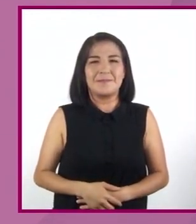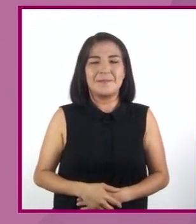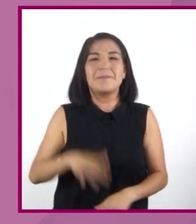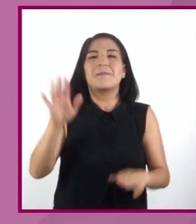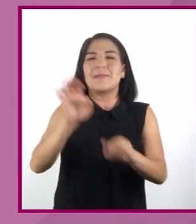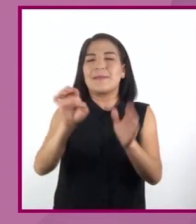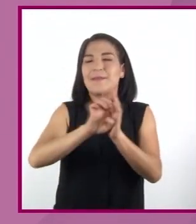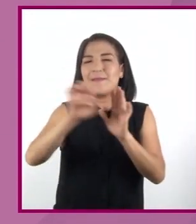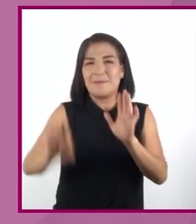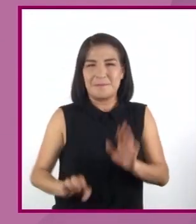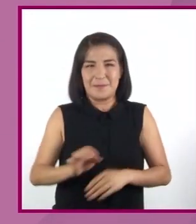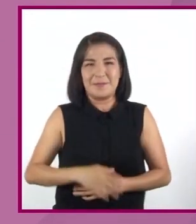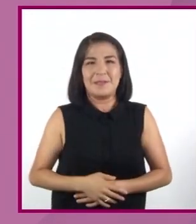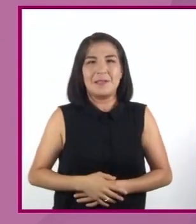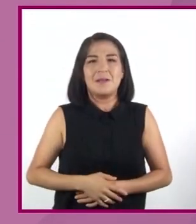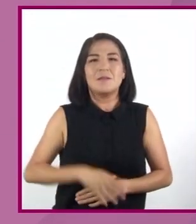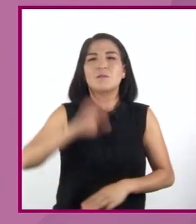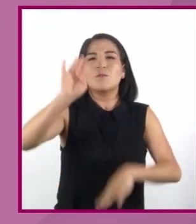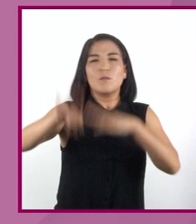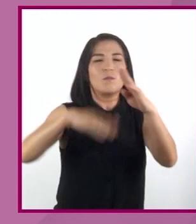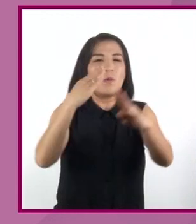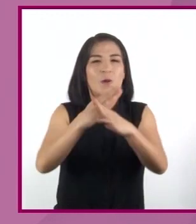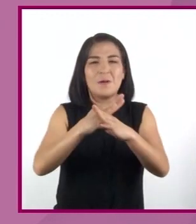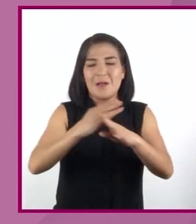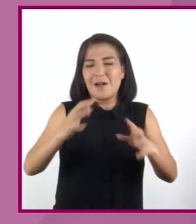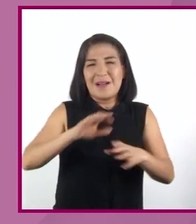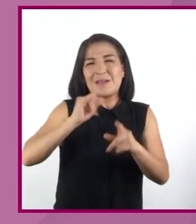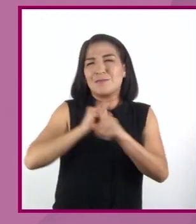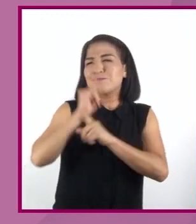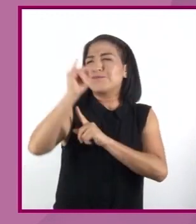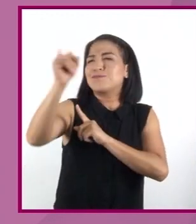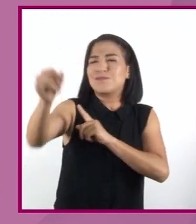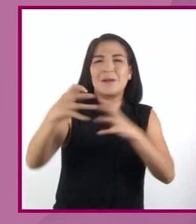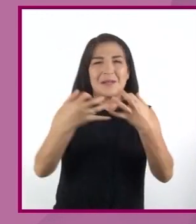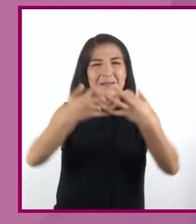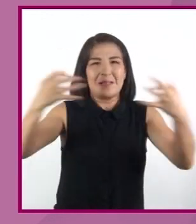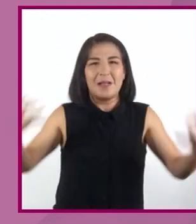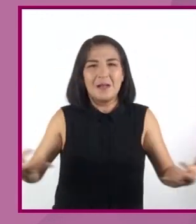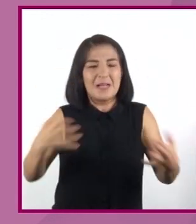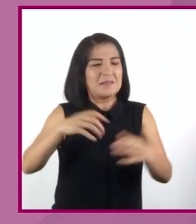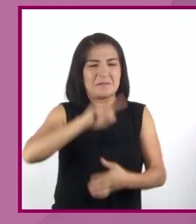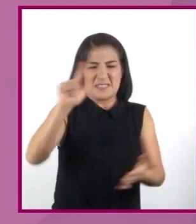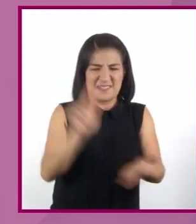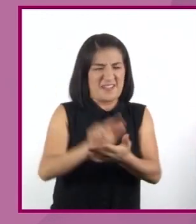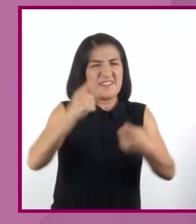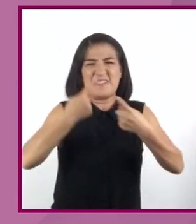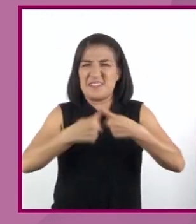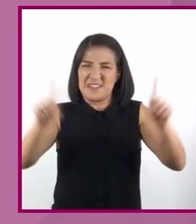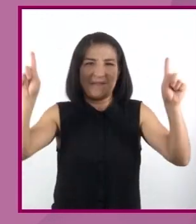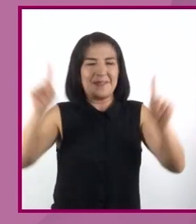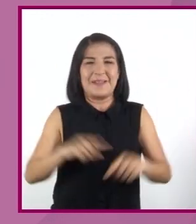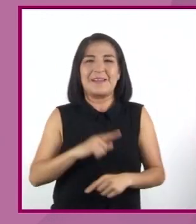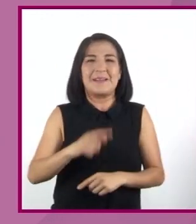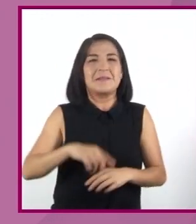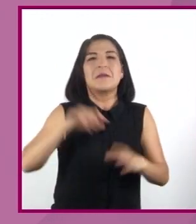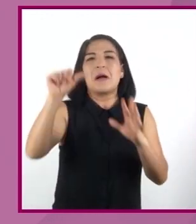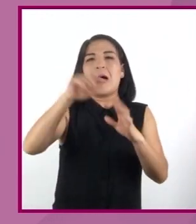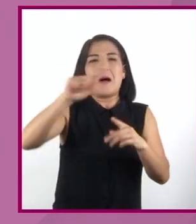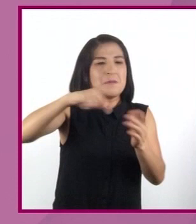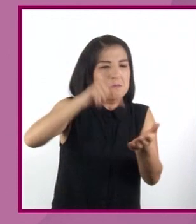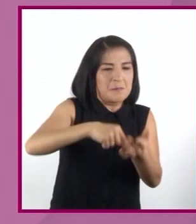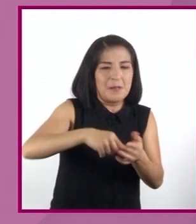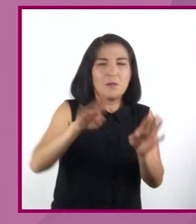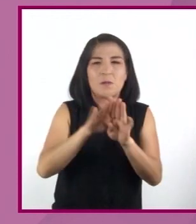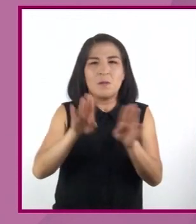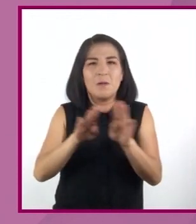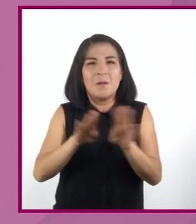Por ejemplo, mundos lejanos a la Tierra, universos con leyes sociales distintas, territorios en los que se llevan